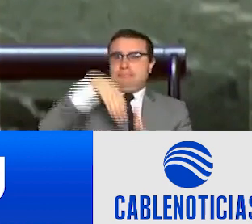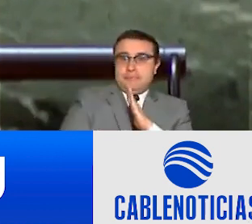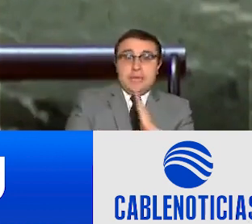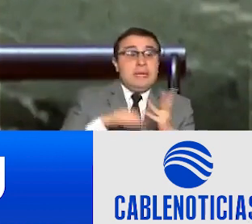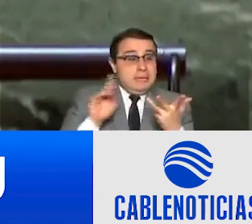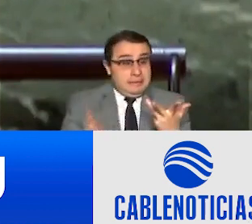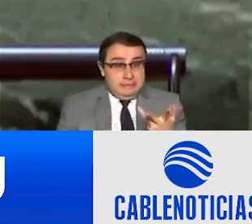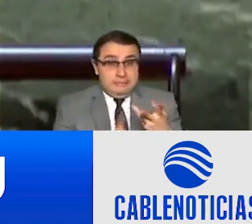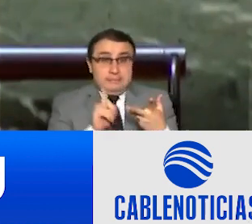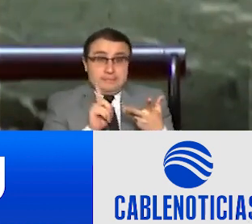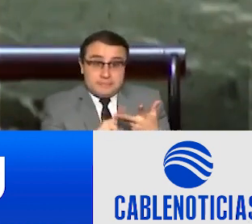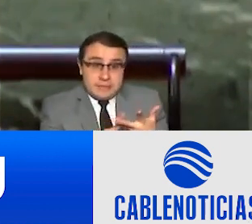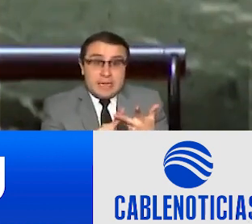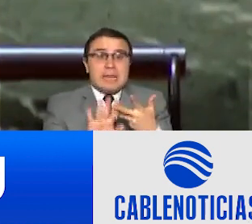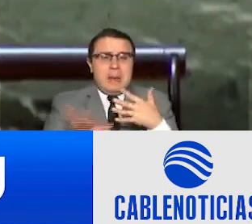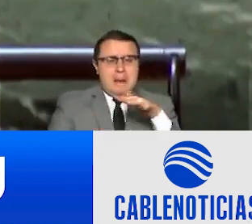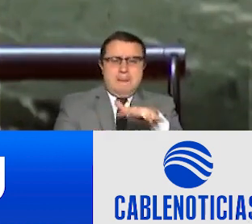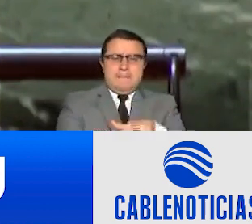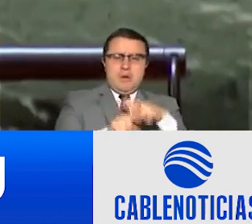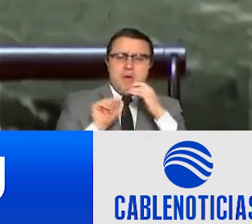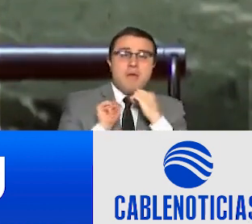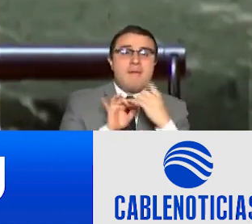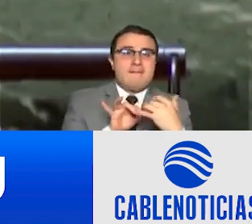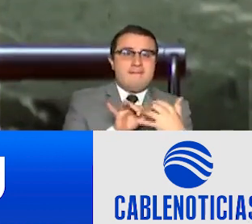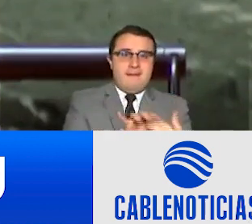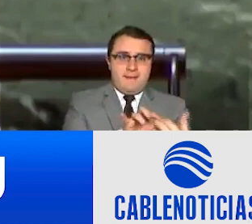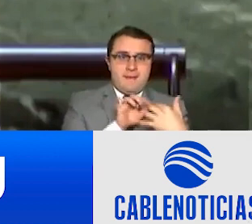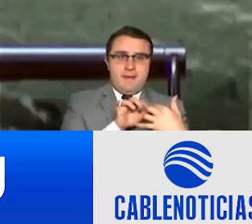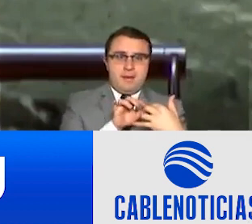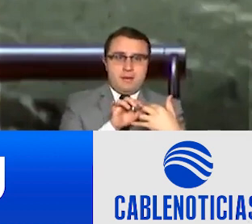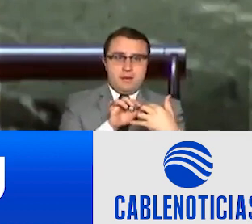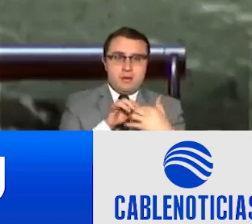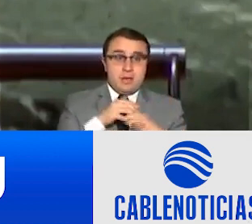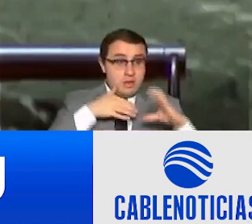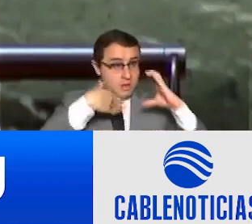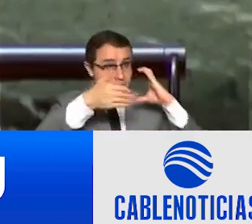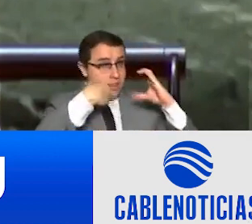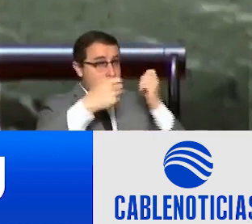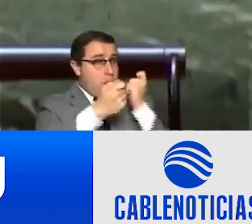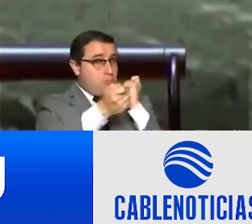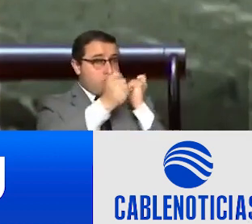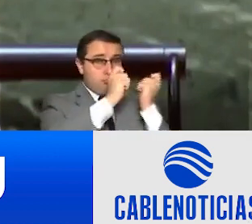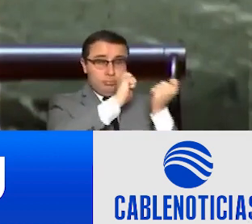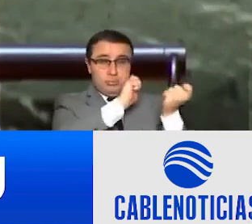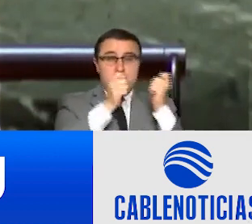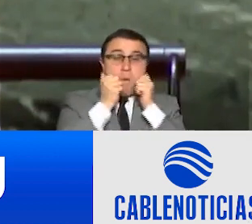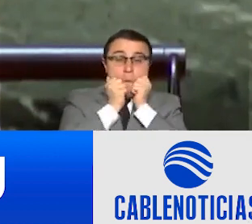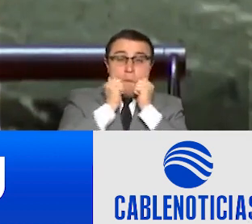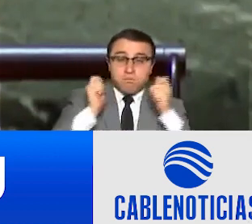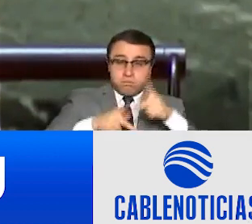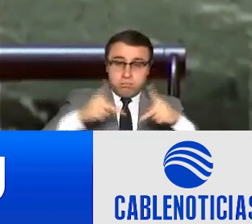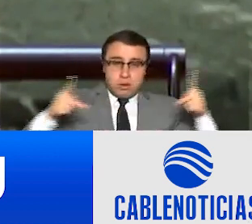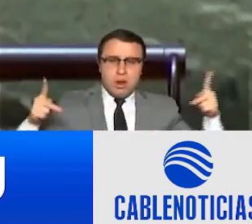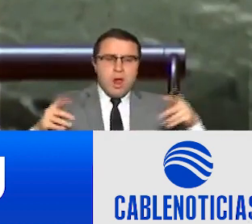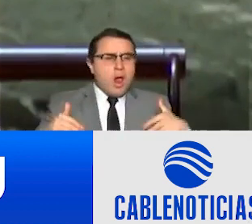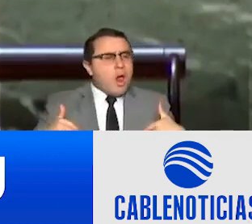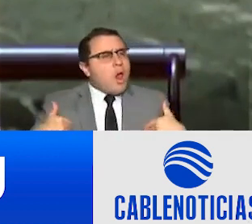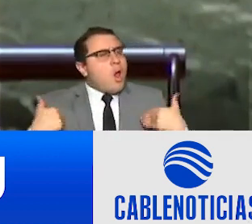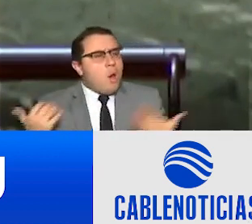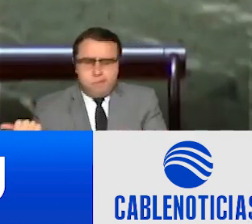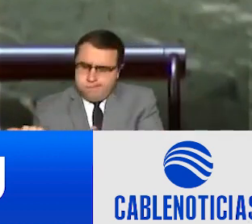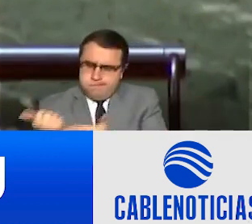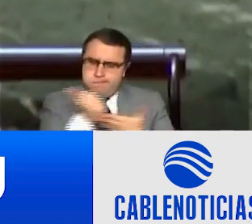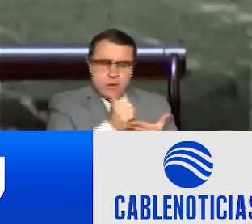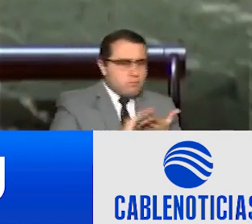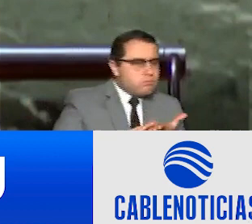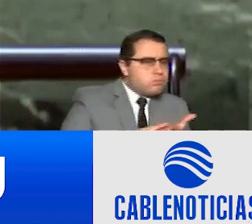La crisis integral de la humanidad, esa crisis climática no se soluciona sino dejando